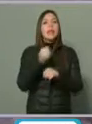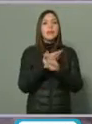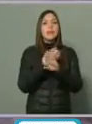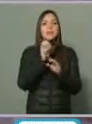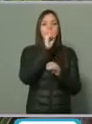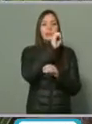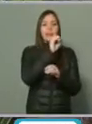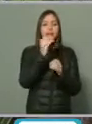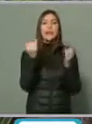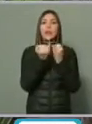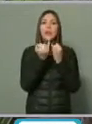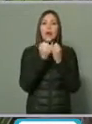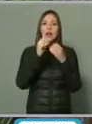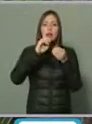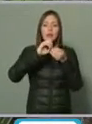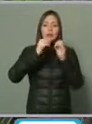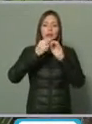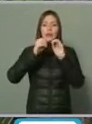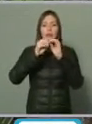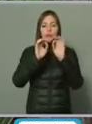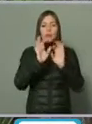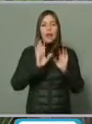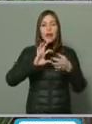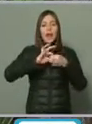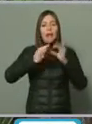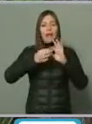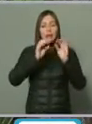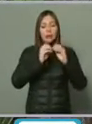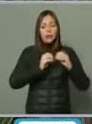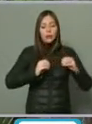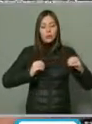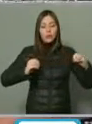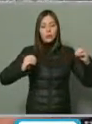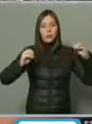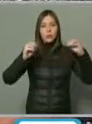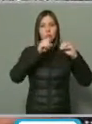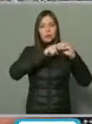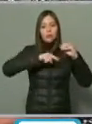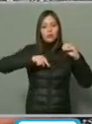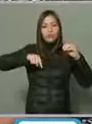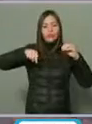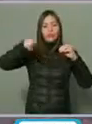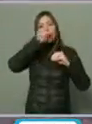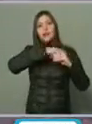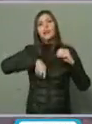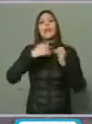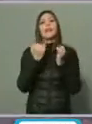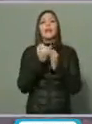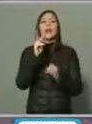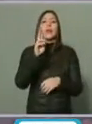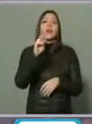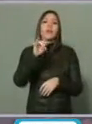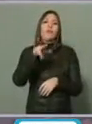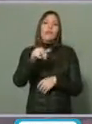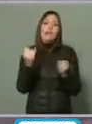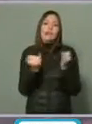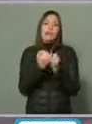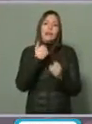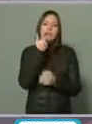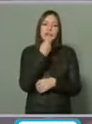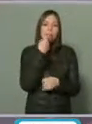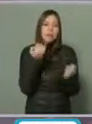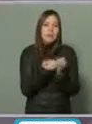qué proteínas hay? Porque alguien preguntó cuántas proteínas hay. Bueno, más bien en cuanto a su origen, ¿no? Ajá. O sea,